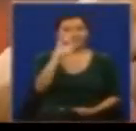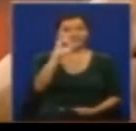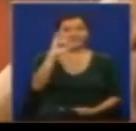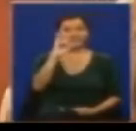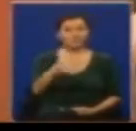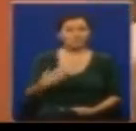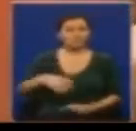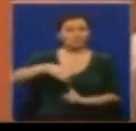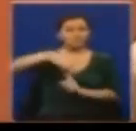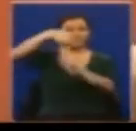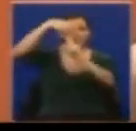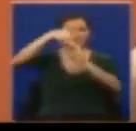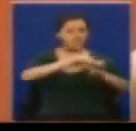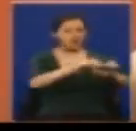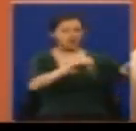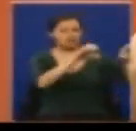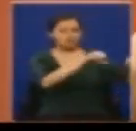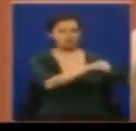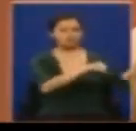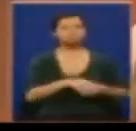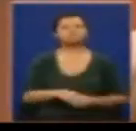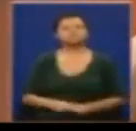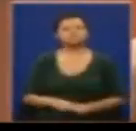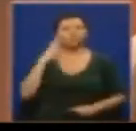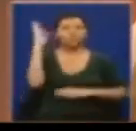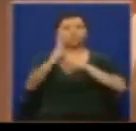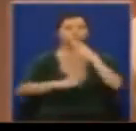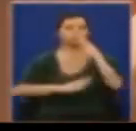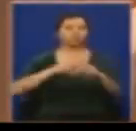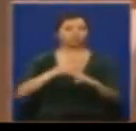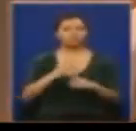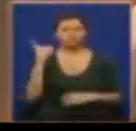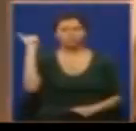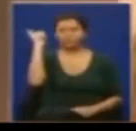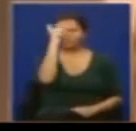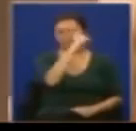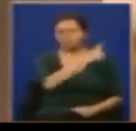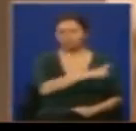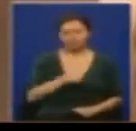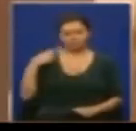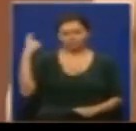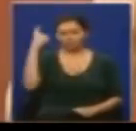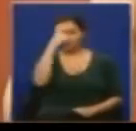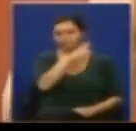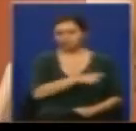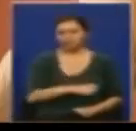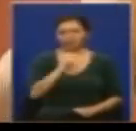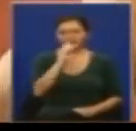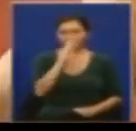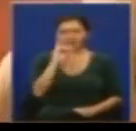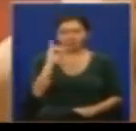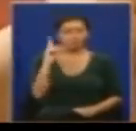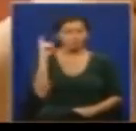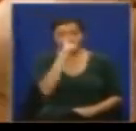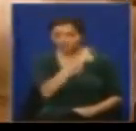principal acreditadora de Facultad de Ingeniería del mundo. Es muy difícil recibir la acreditación ABET. A